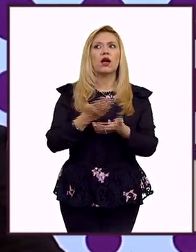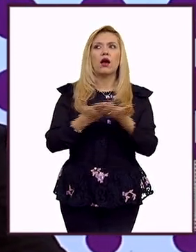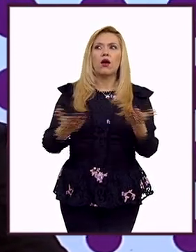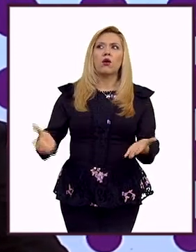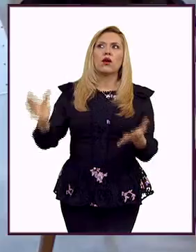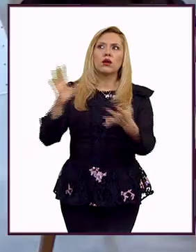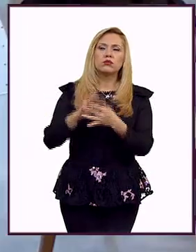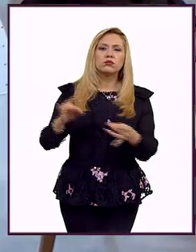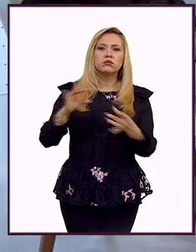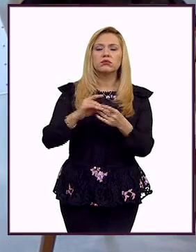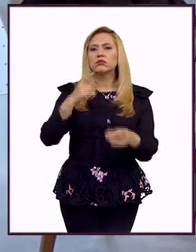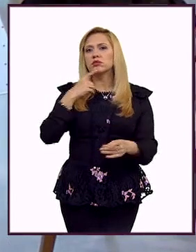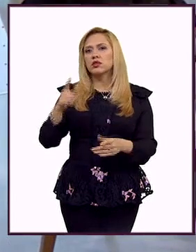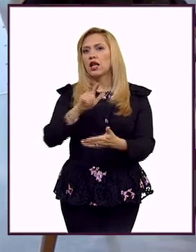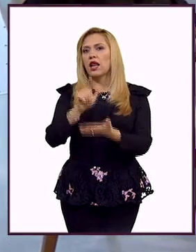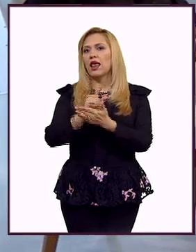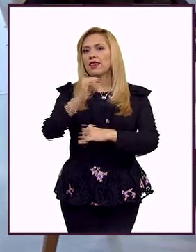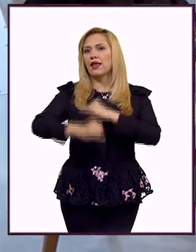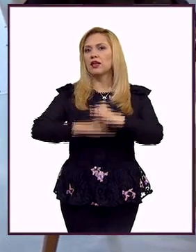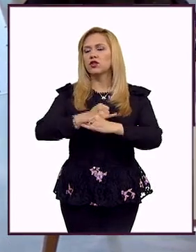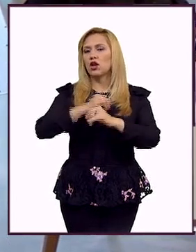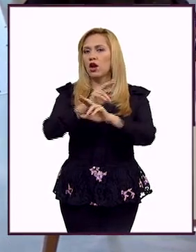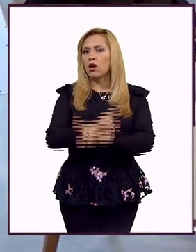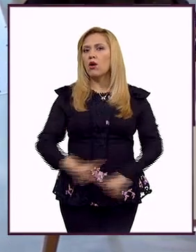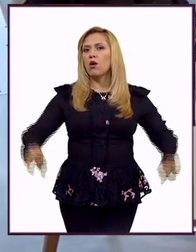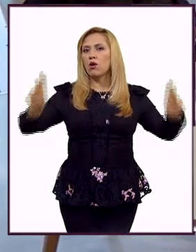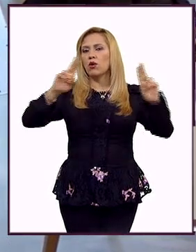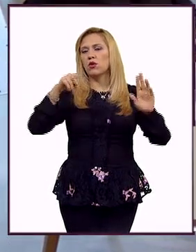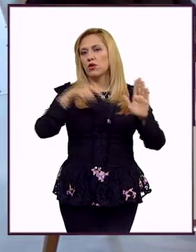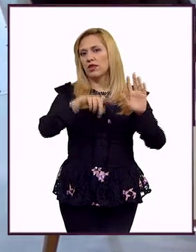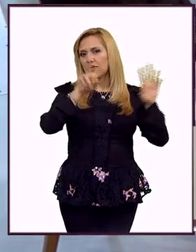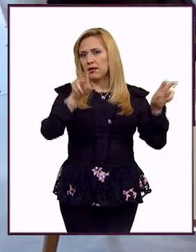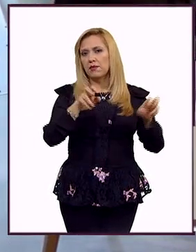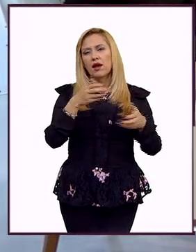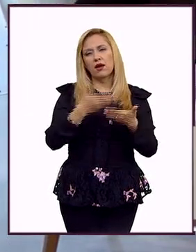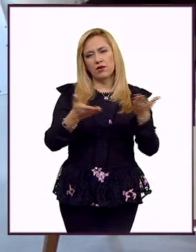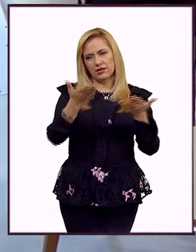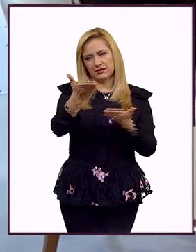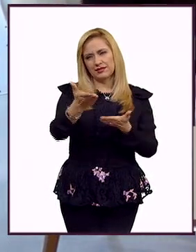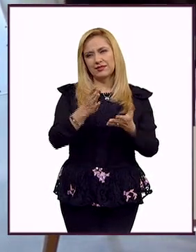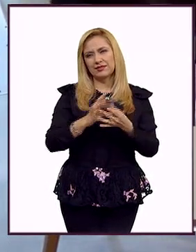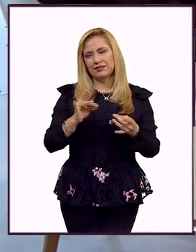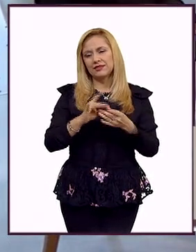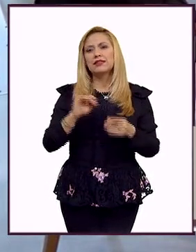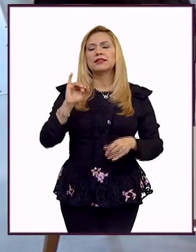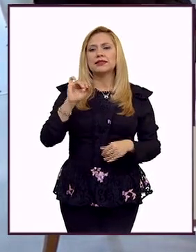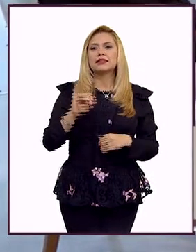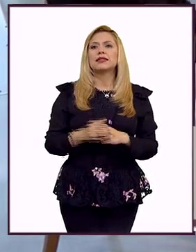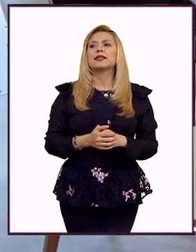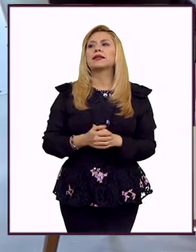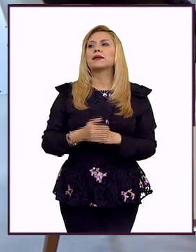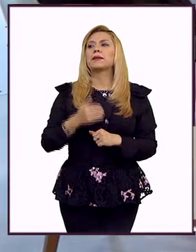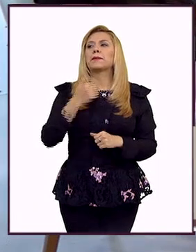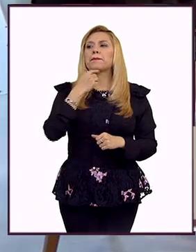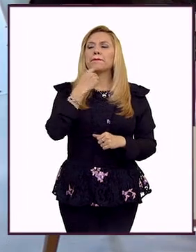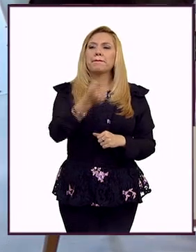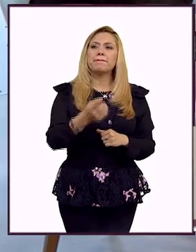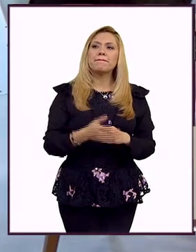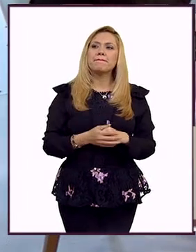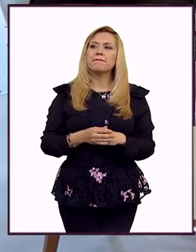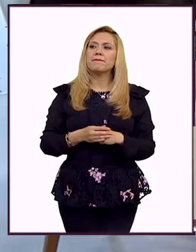Declaración de las Naciones Unidas. Si quisiera retomar la idea con la que te quedaste. Claro, muchas gracias. Les comentaba pues